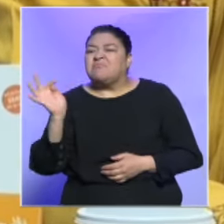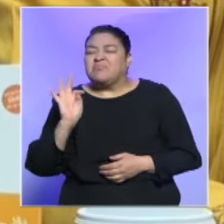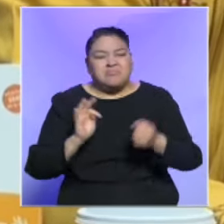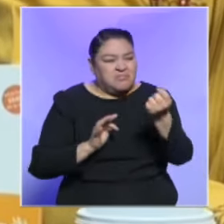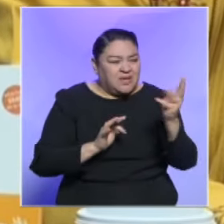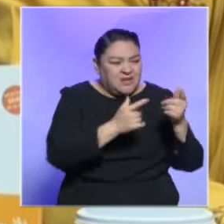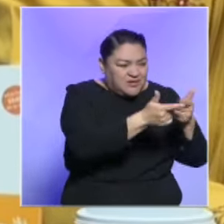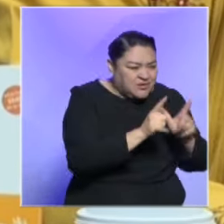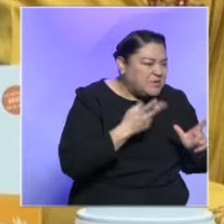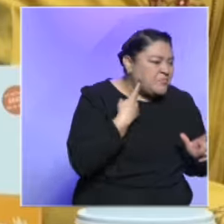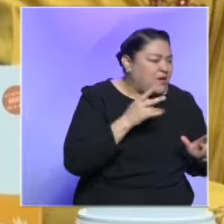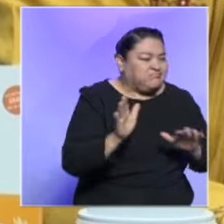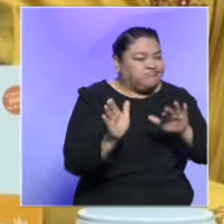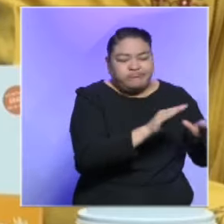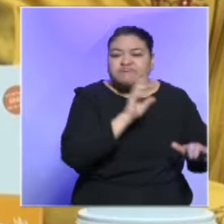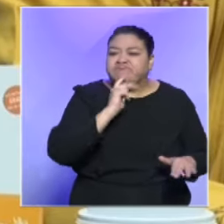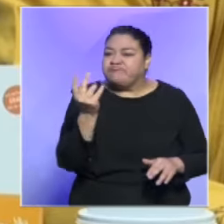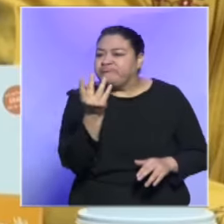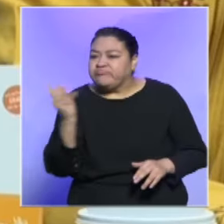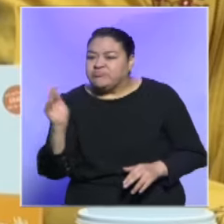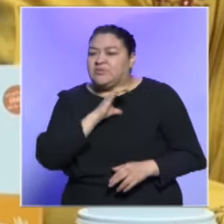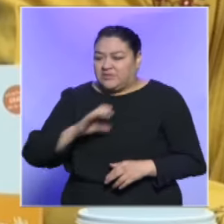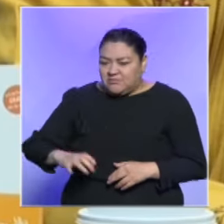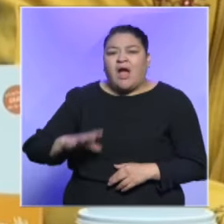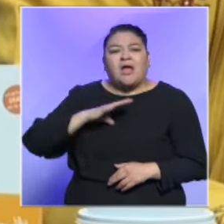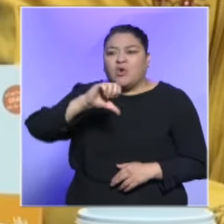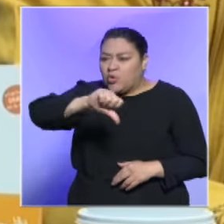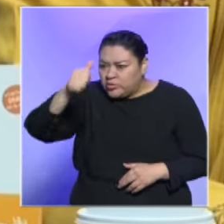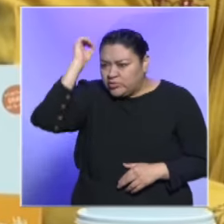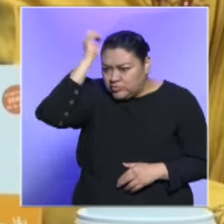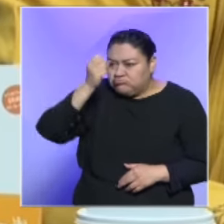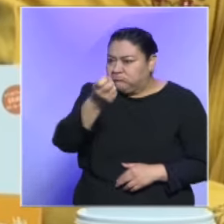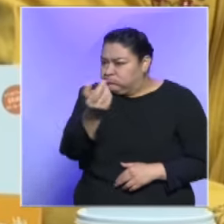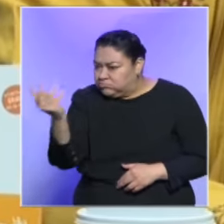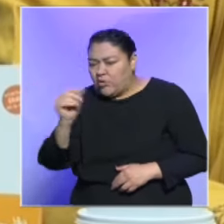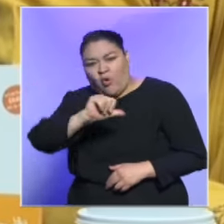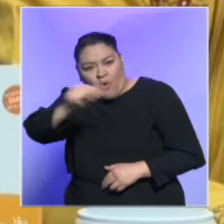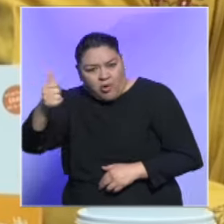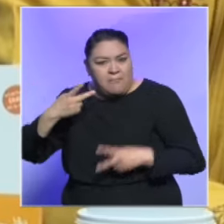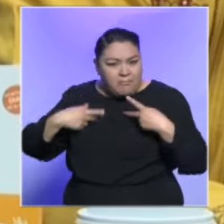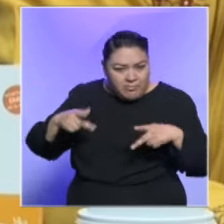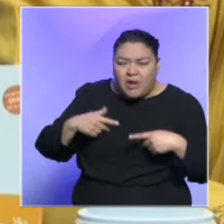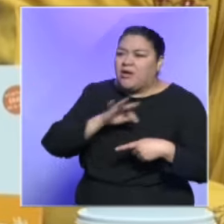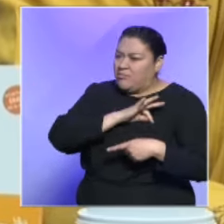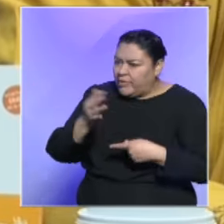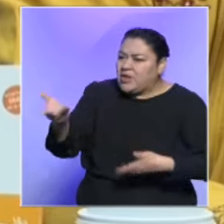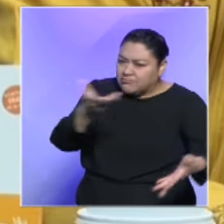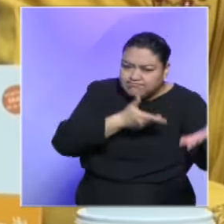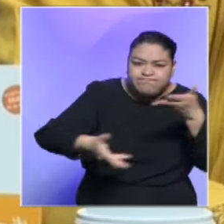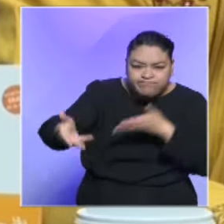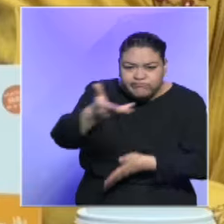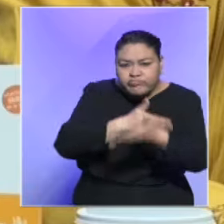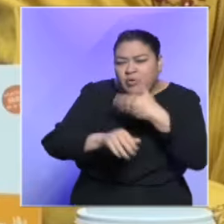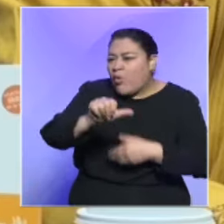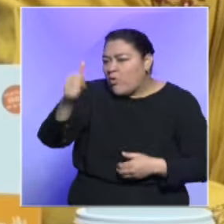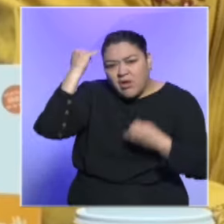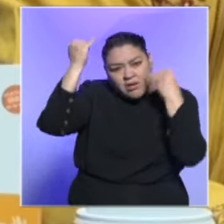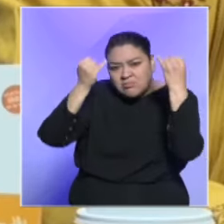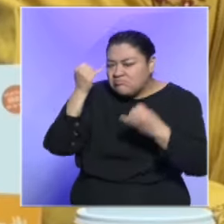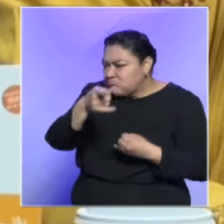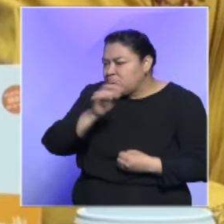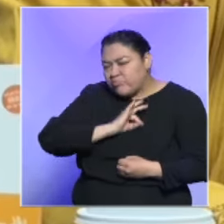opciones políticas, para considerar que hay otras aportaciones para que se suba a la mesa del debate político otras ideas